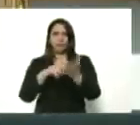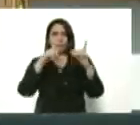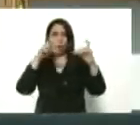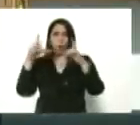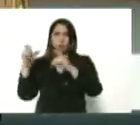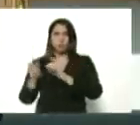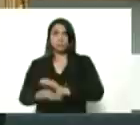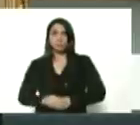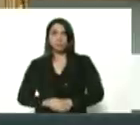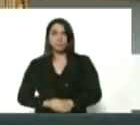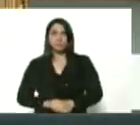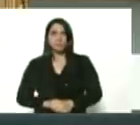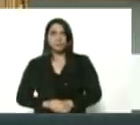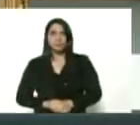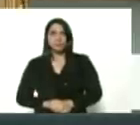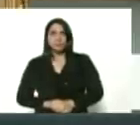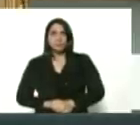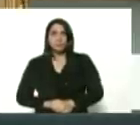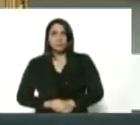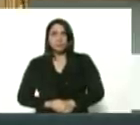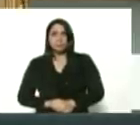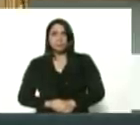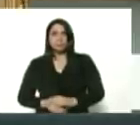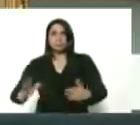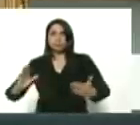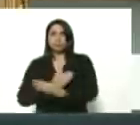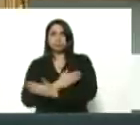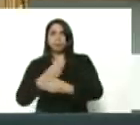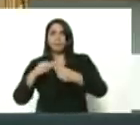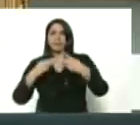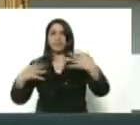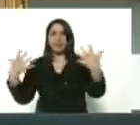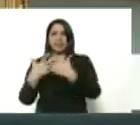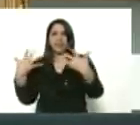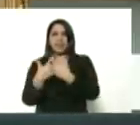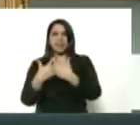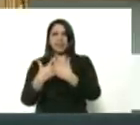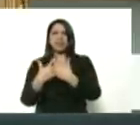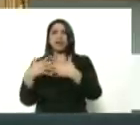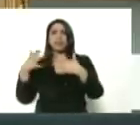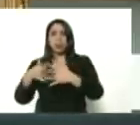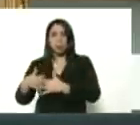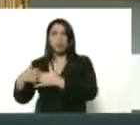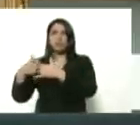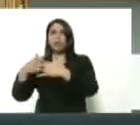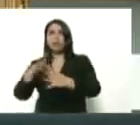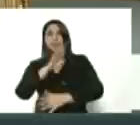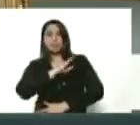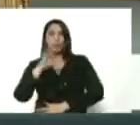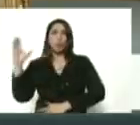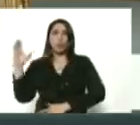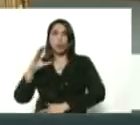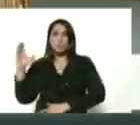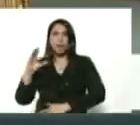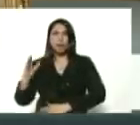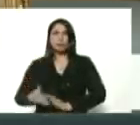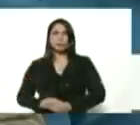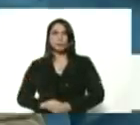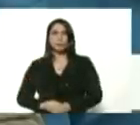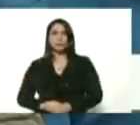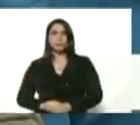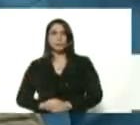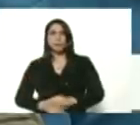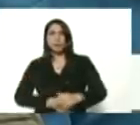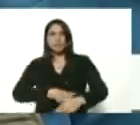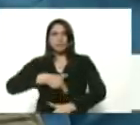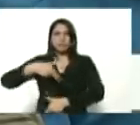fotos, se incautó material de guerra estadounidense, colombiano,